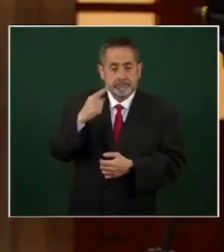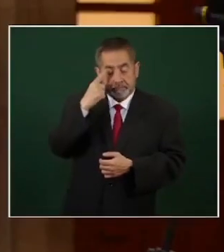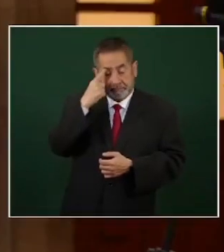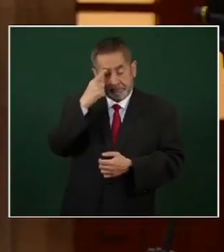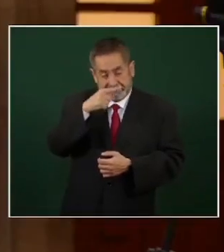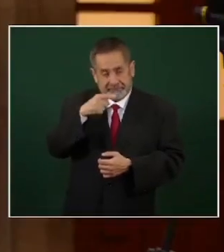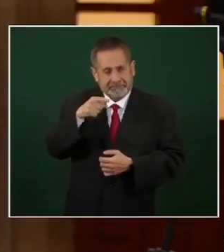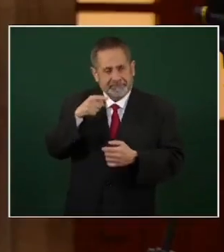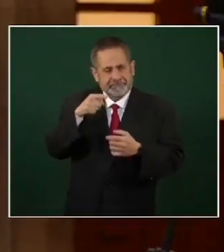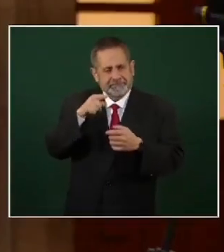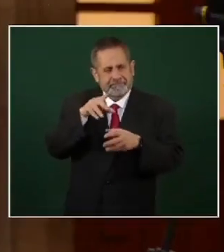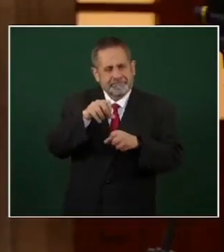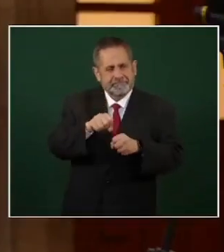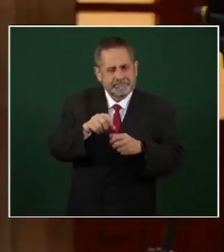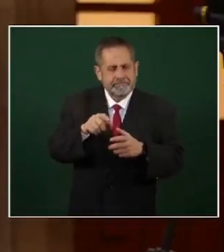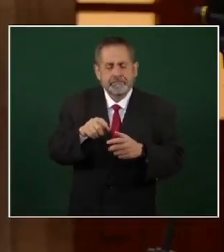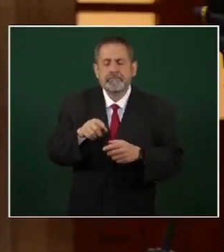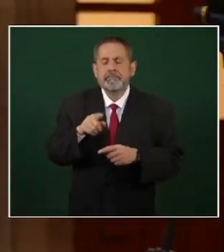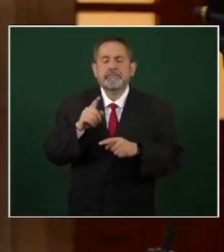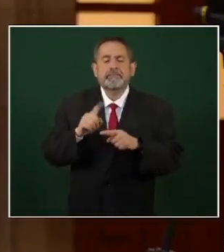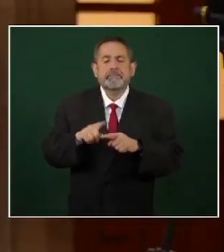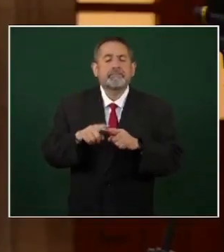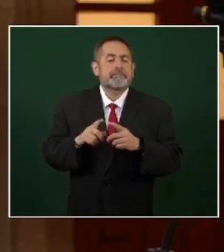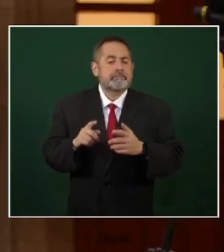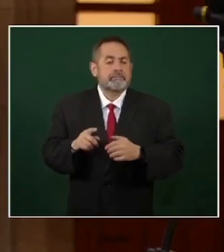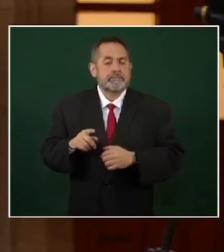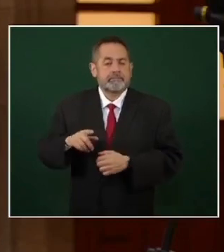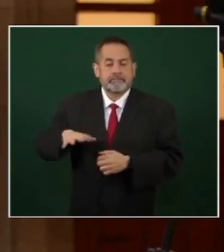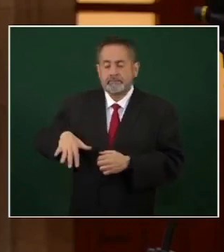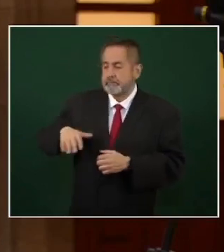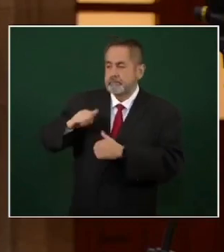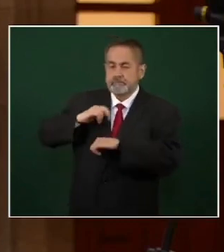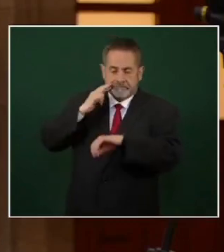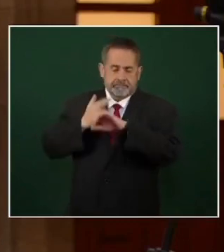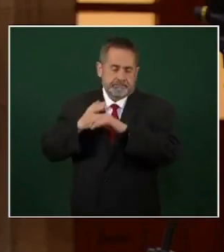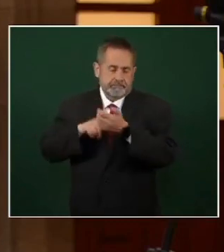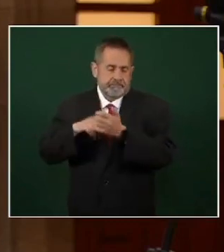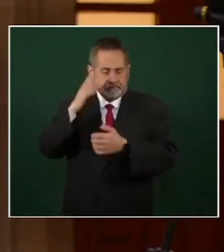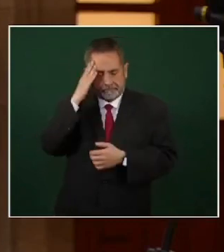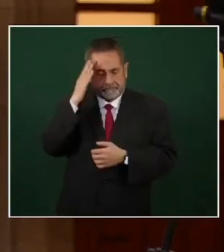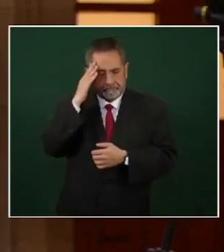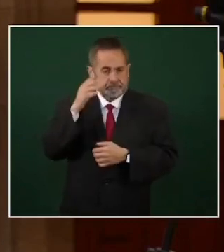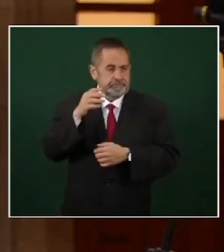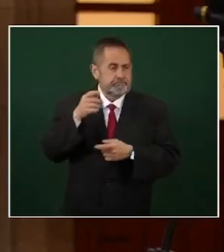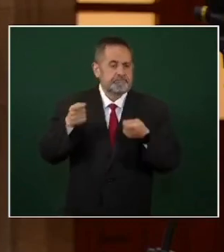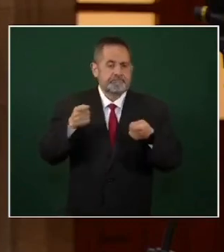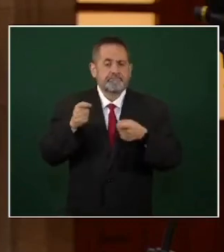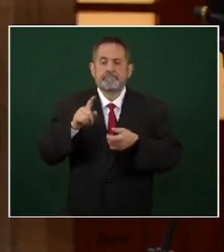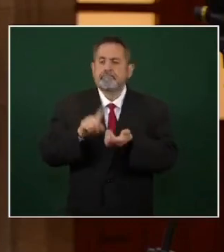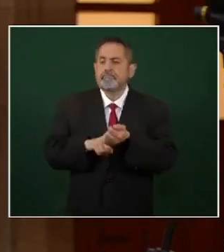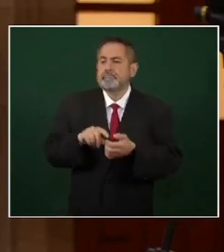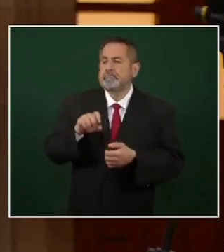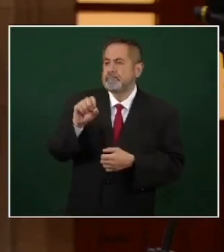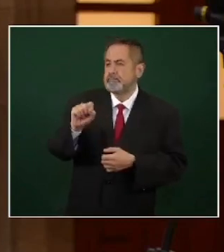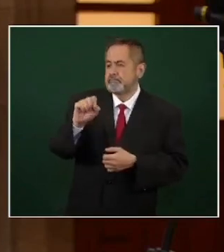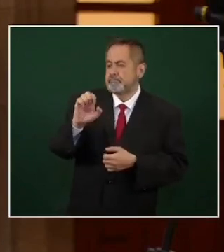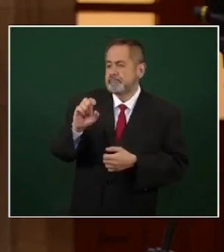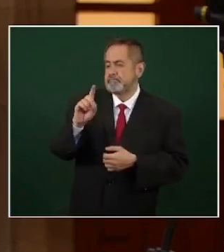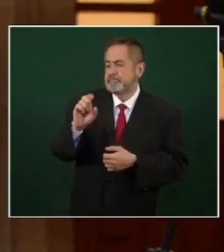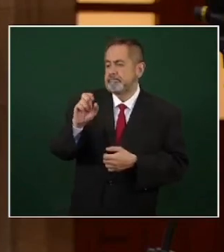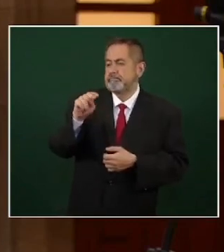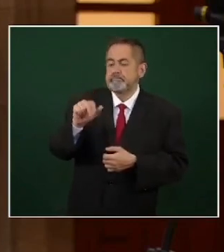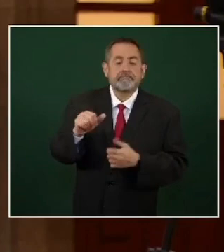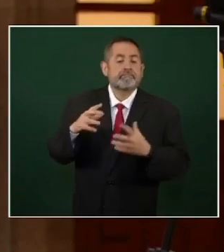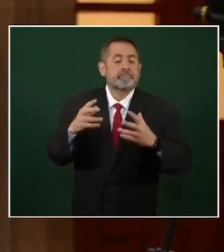consolidamos este tipo de operativos que, como digo, son encabezados o coordinados por la Secretaría de la Defensa.